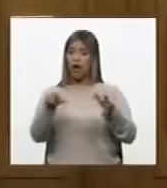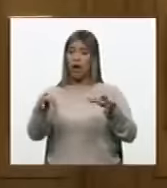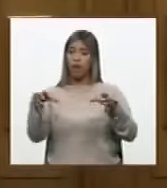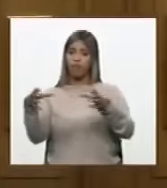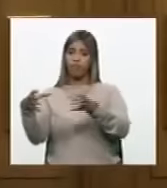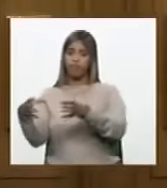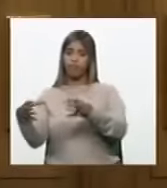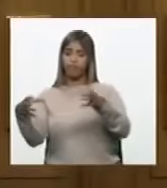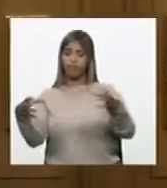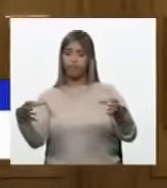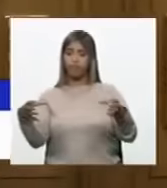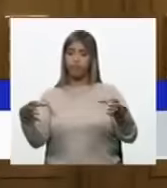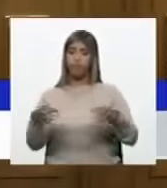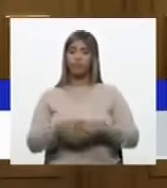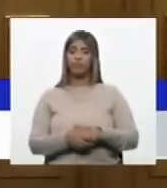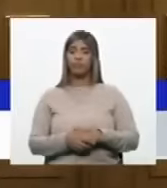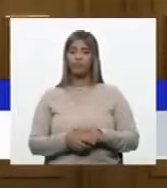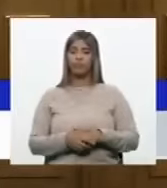aquí.